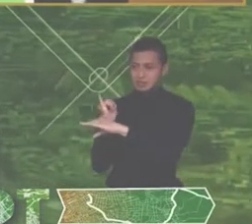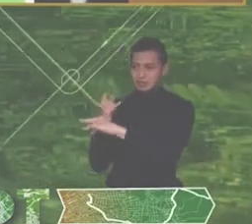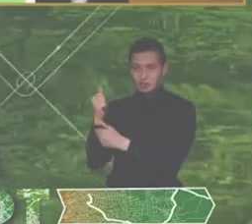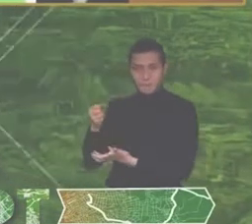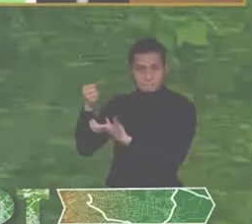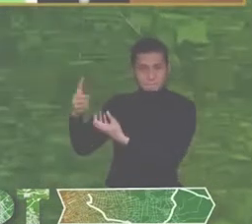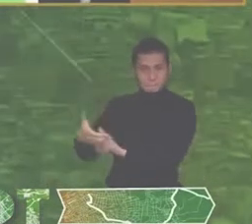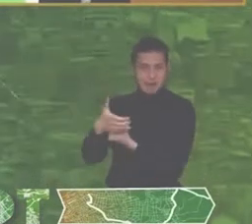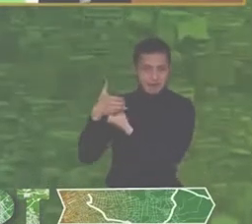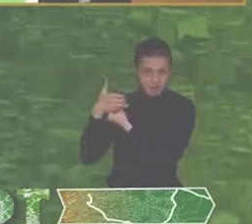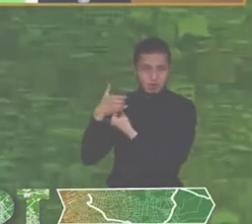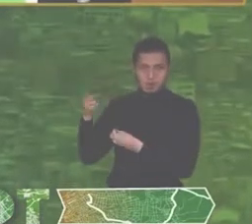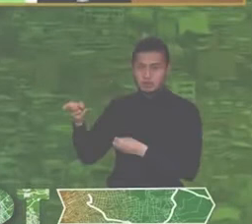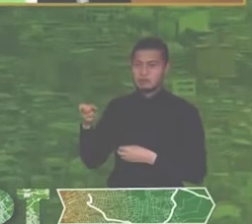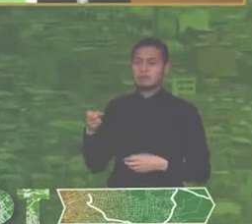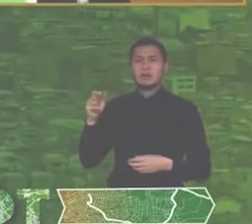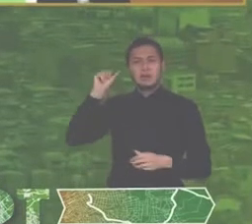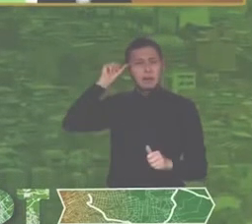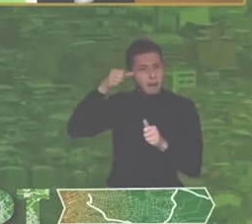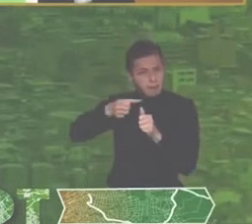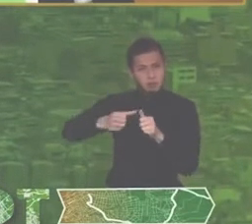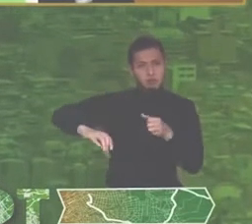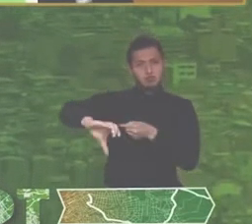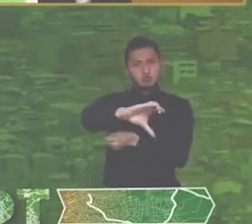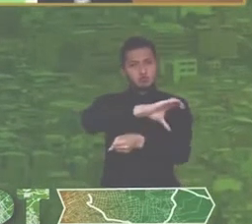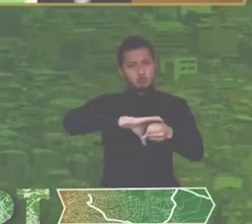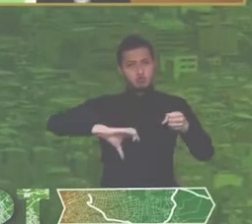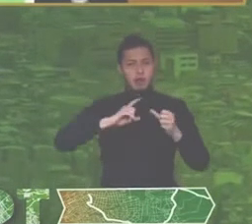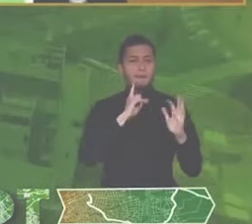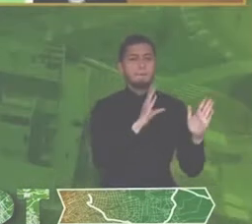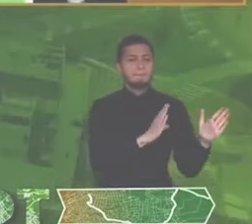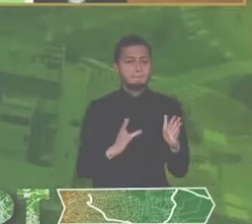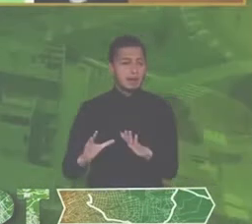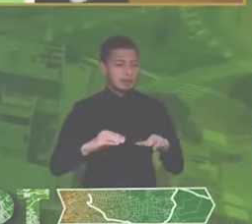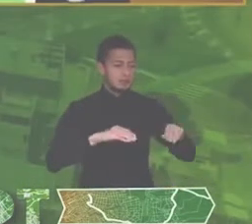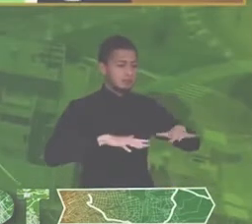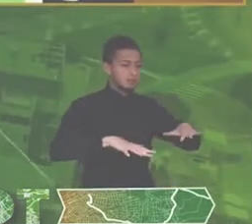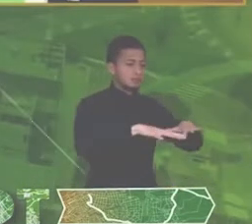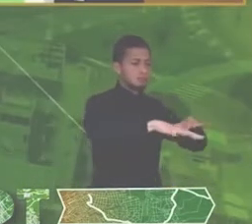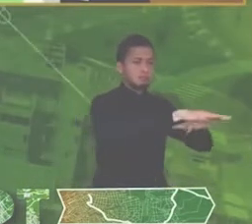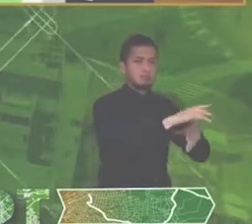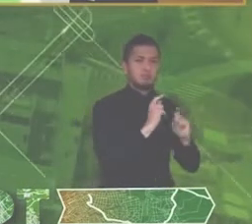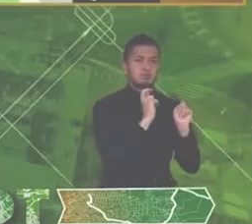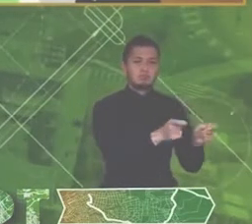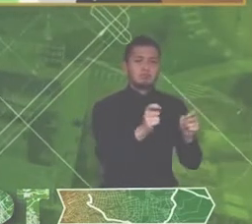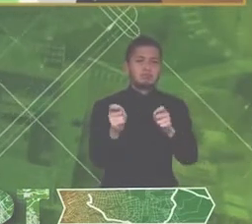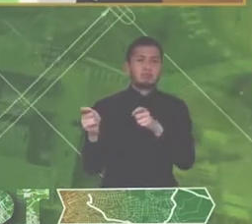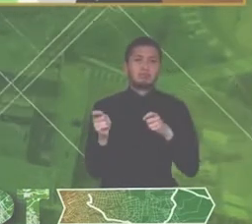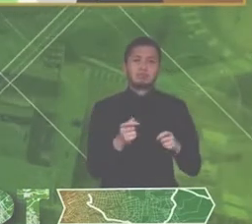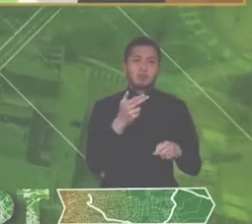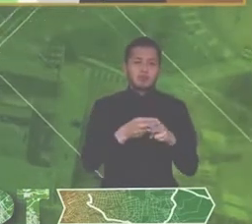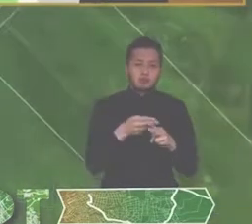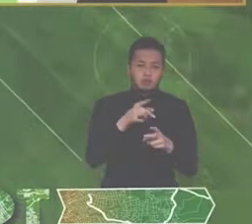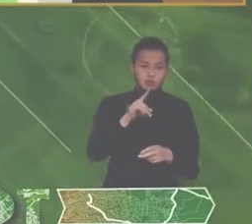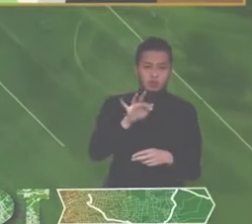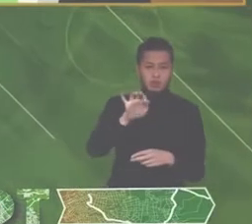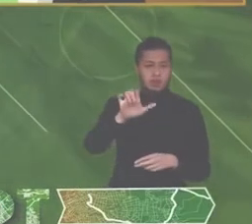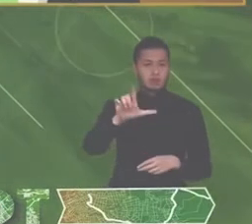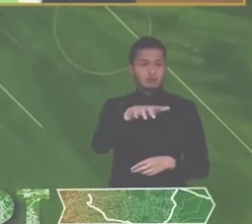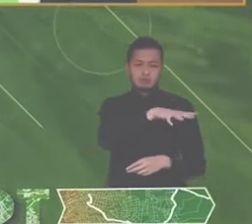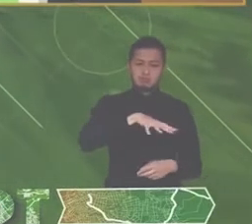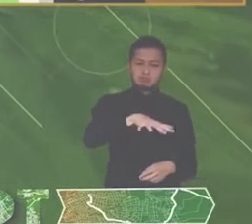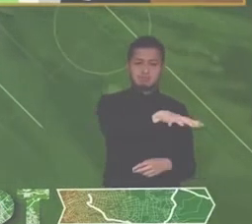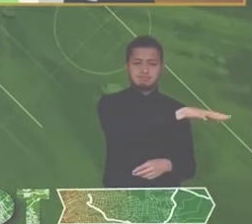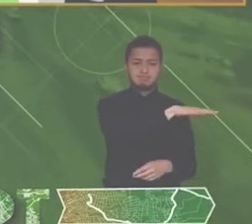lado hay una cantidad de objetivos y propósitos todos no hablés la ciudad más sostenible